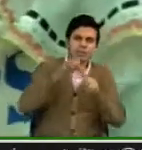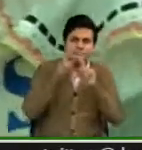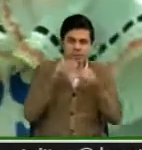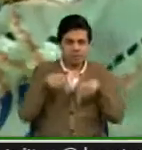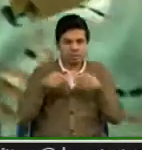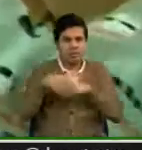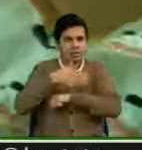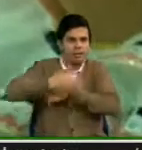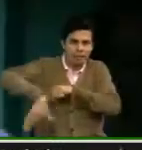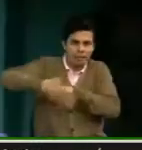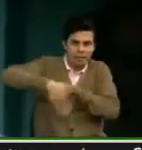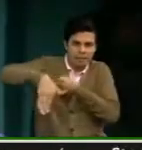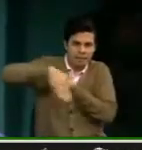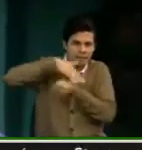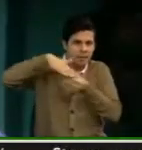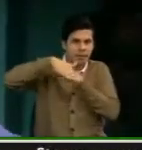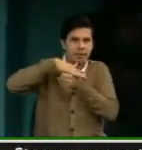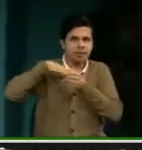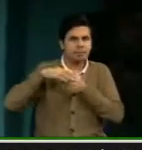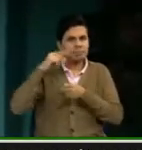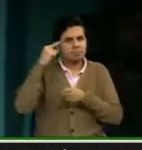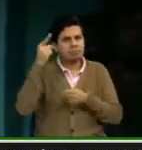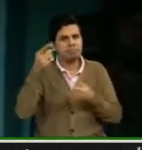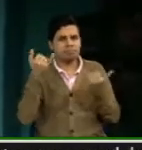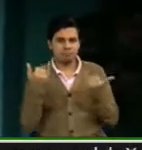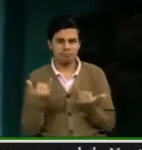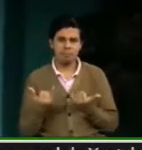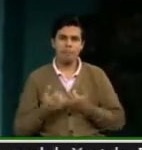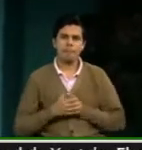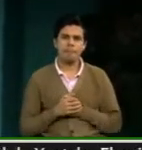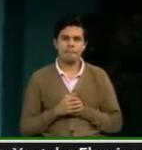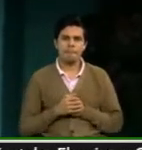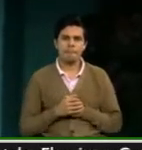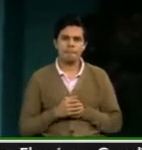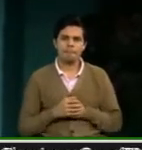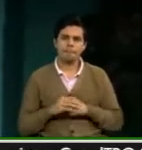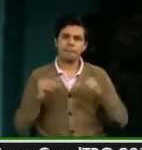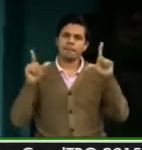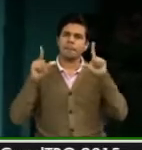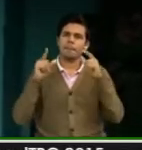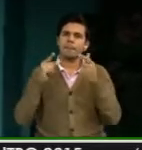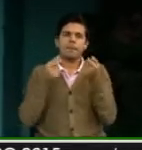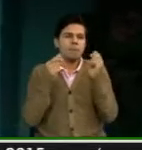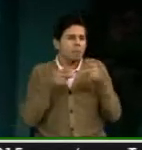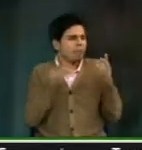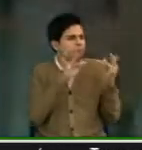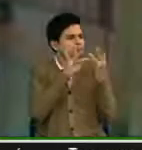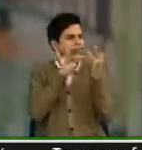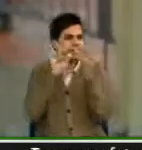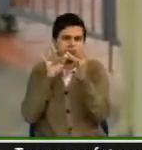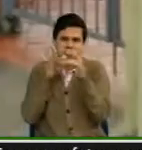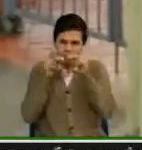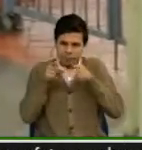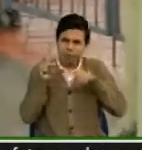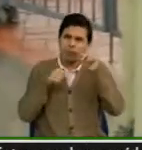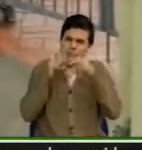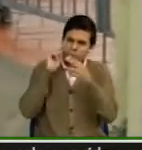de mi barrio. El clima y también las personas que viven alrededor de uno, que son bellas personas.